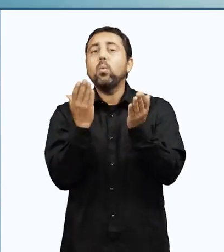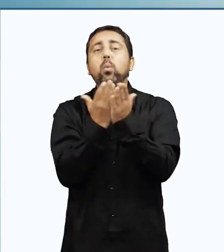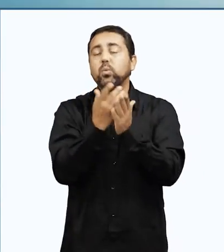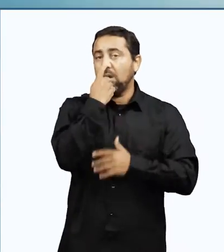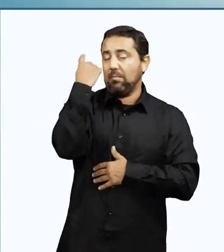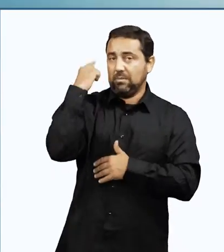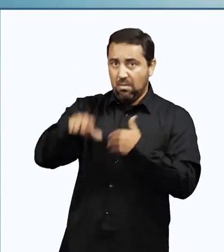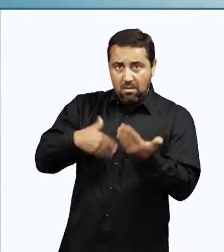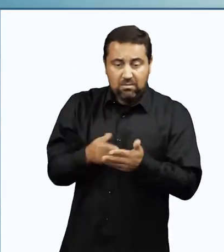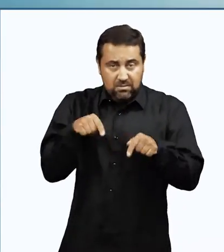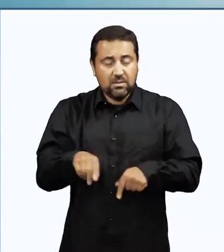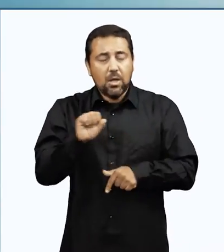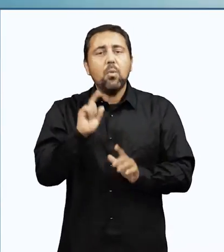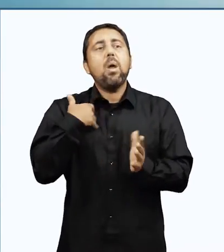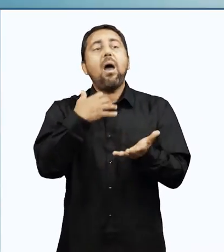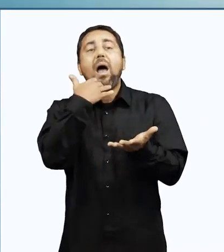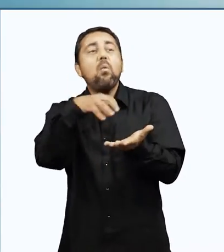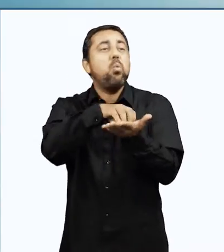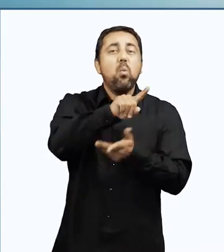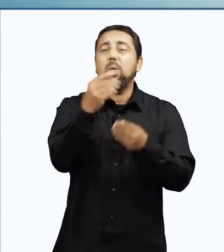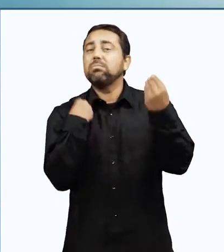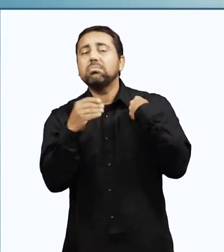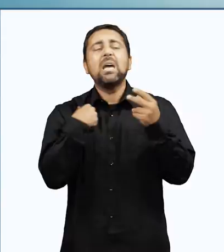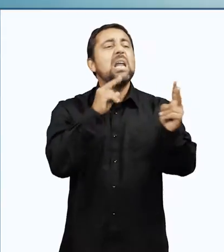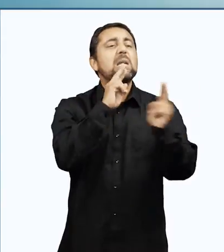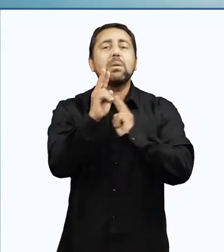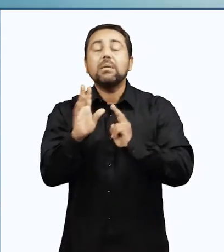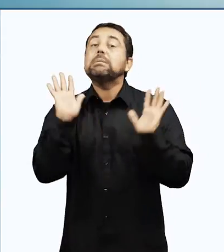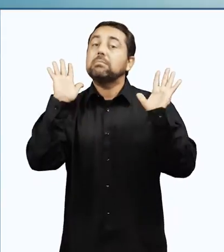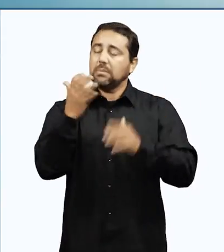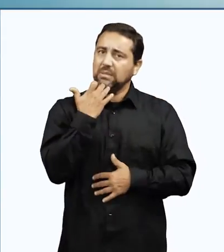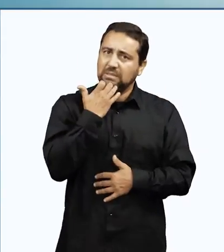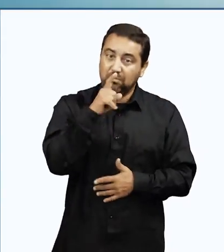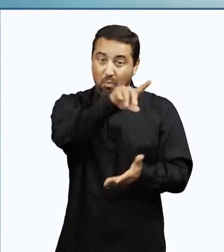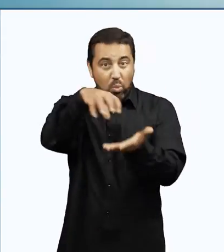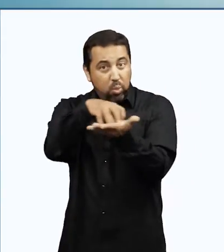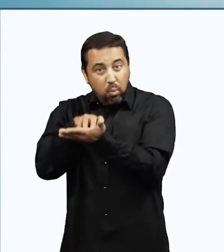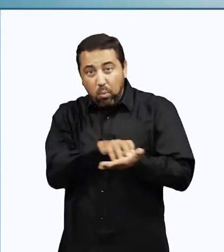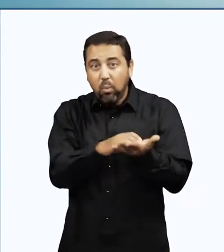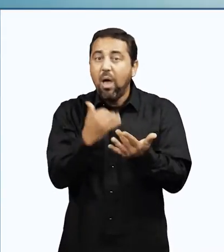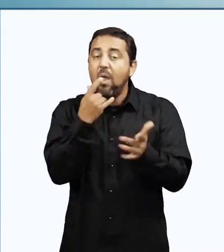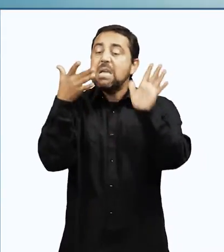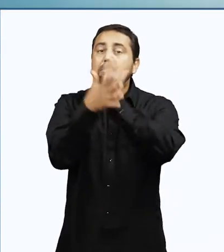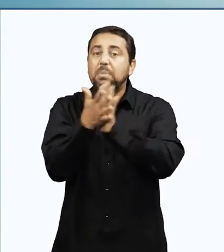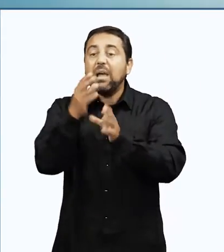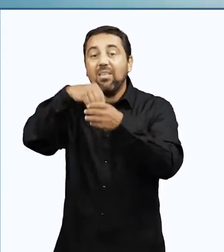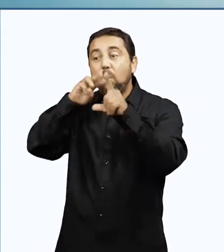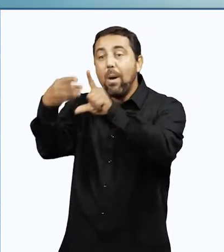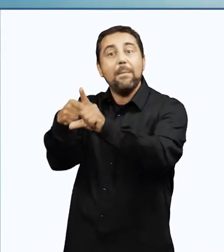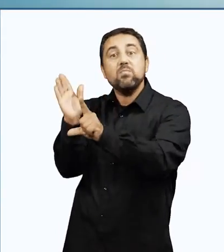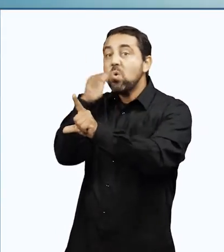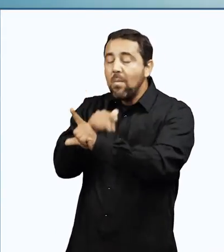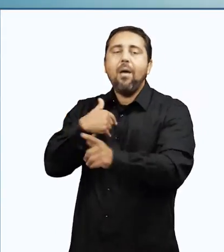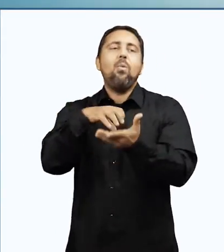alto de estudiantes más de 6000 en total desde el curso pasado sólo se responderán dudas acerca del contenido de la materia siempre y